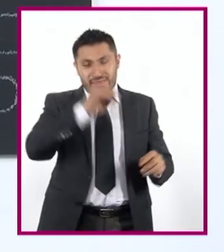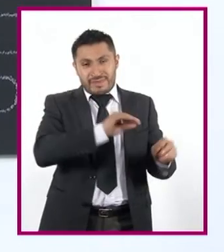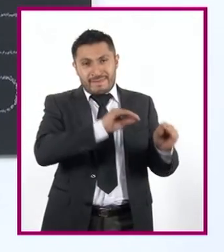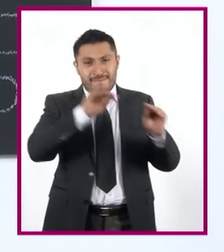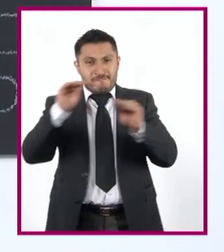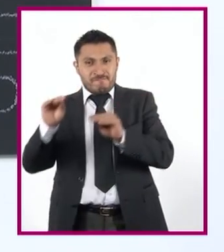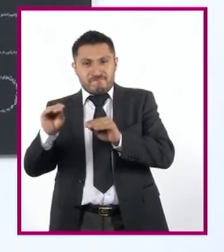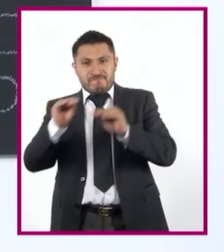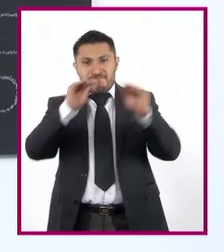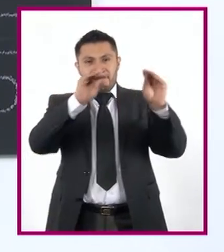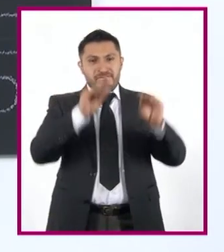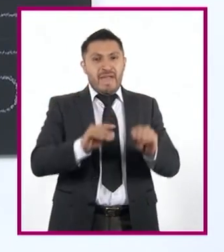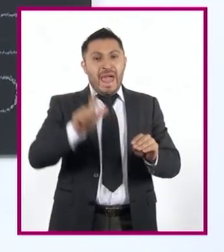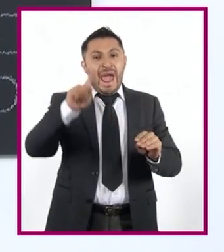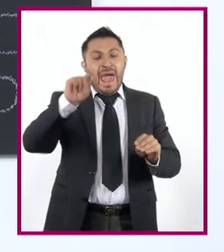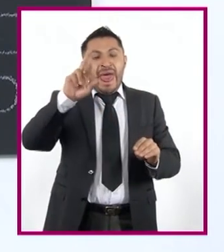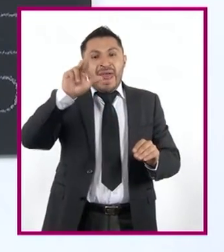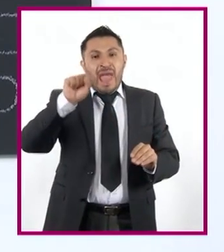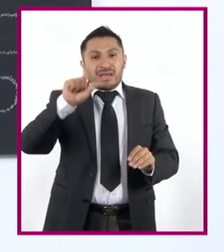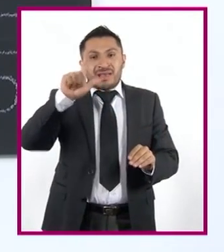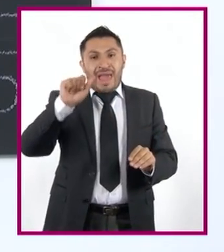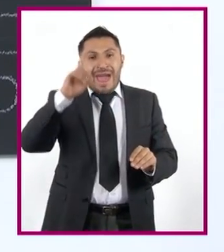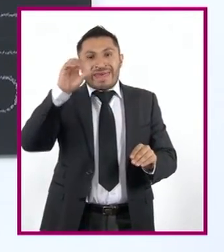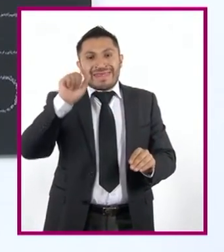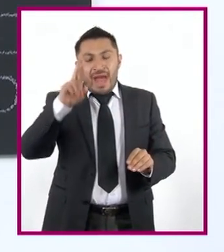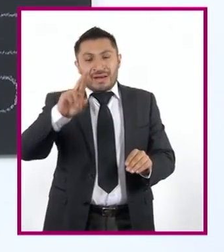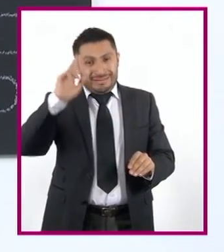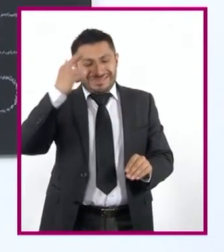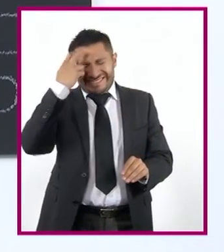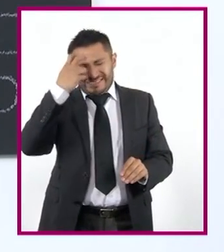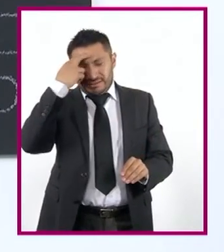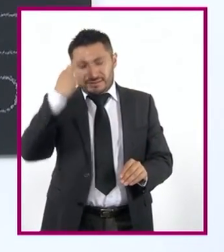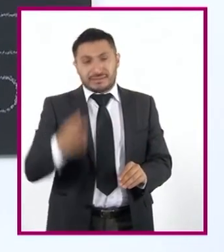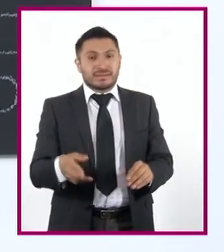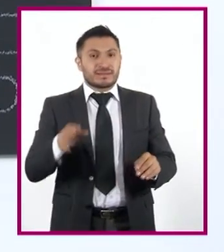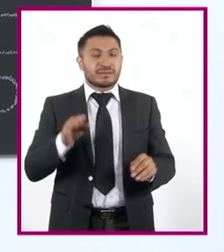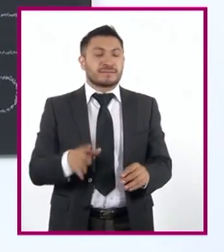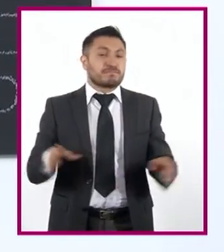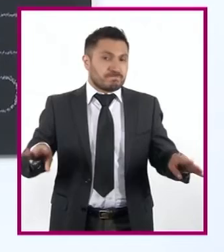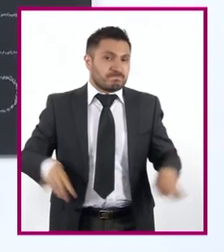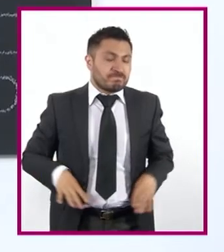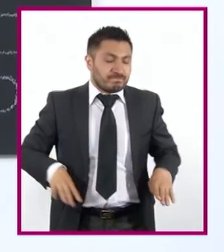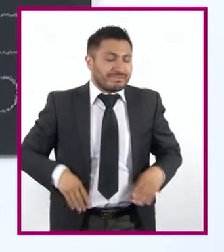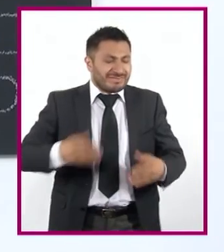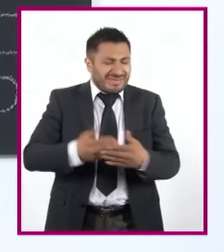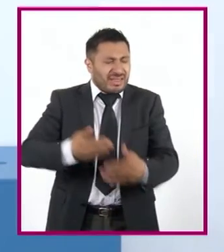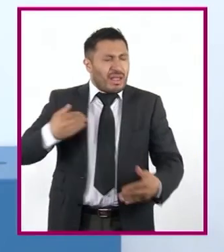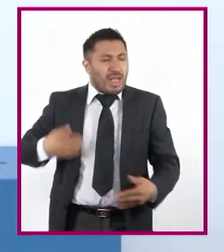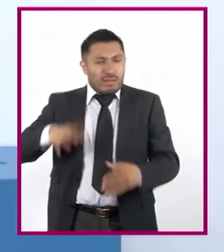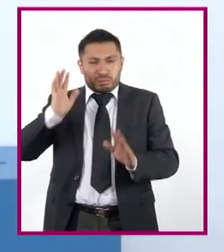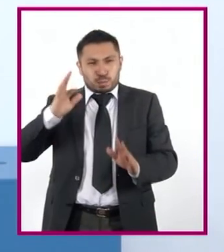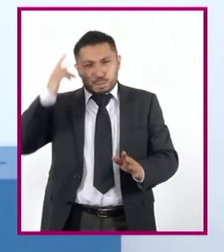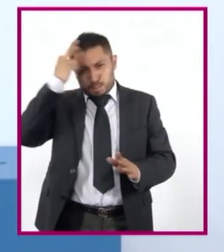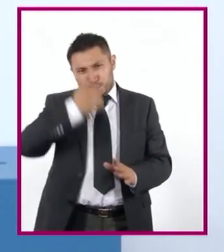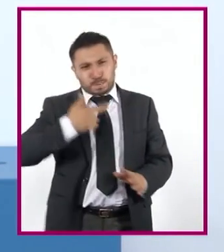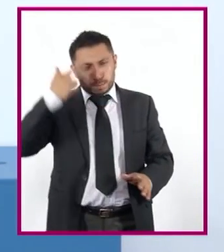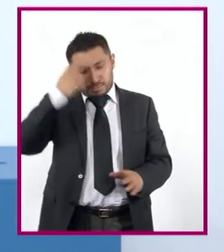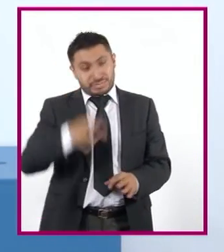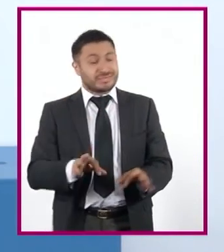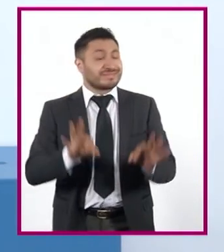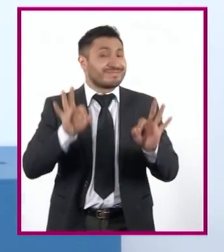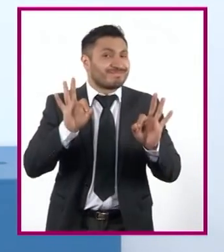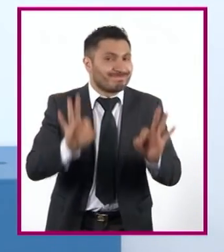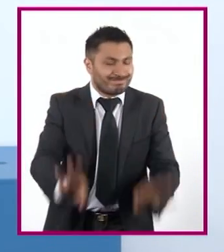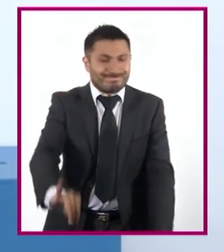trasladar debemos tener en cuenta las propiedades de traslación que vimos en un inicio. Es